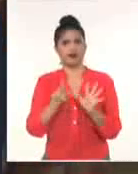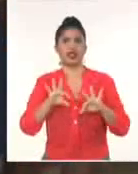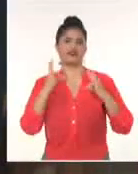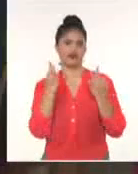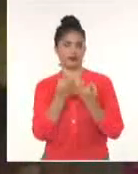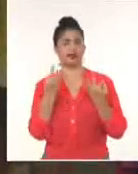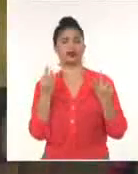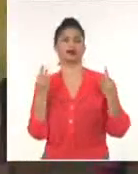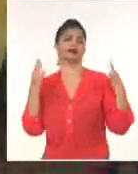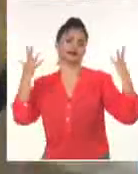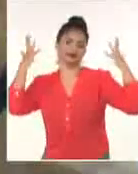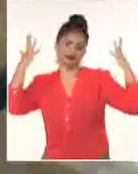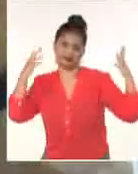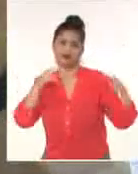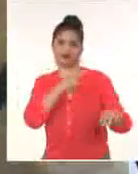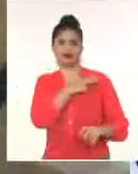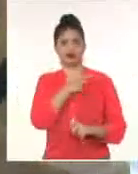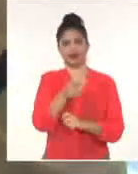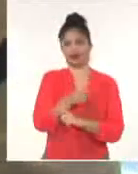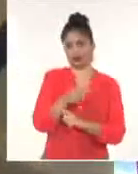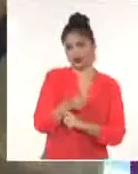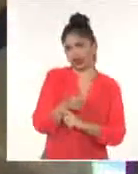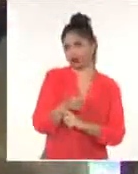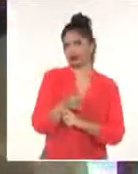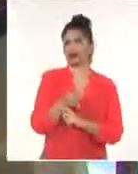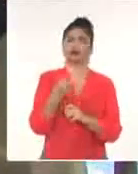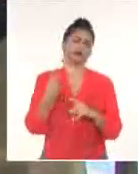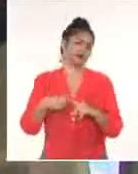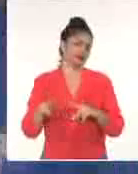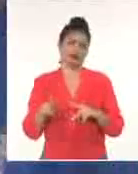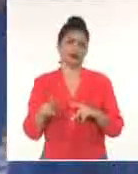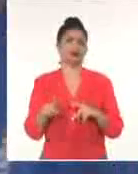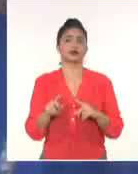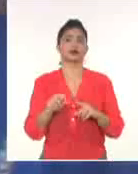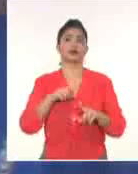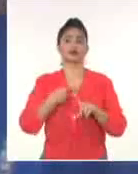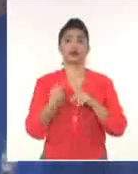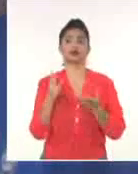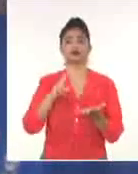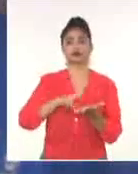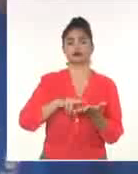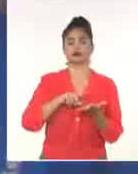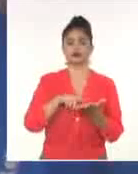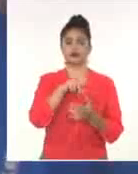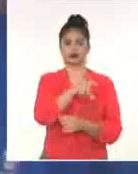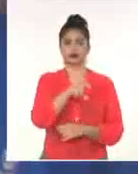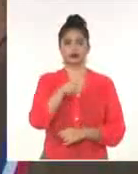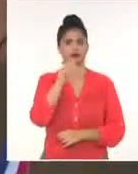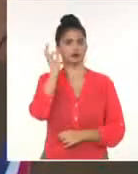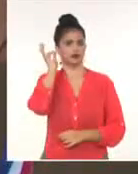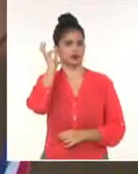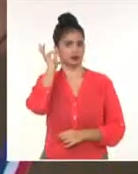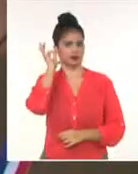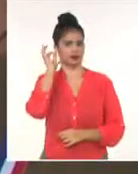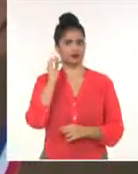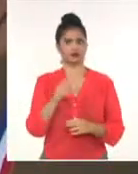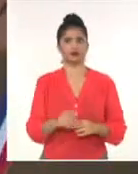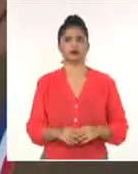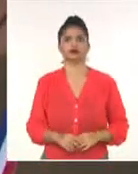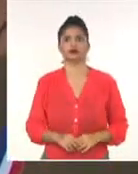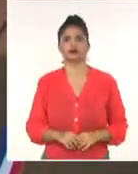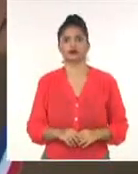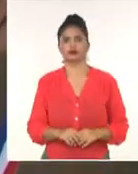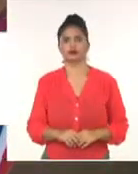profesores, estudiantes y vecinos, además de la presencia de la miembro del Buró Provincial del Partido, Aña Poblador Cerguera. Es una competencia